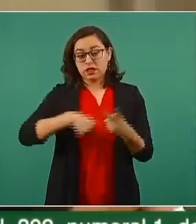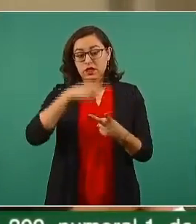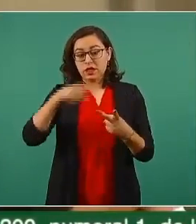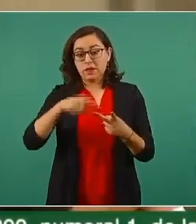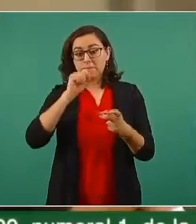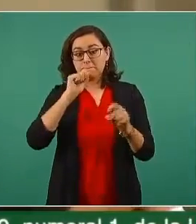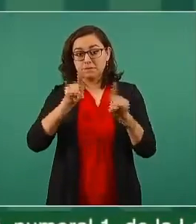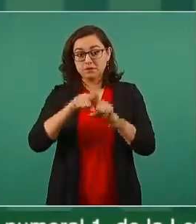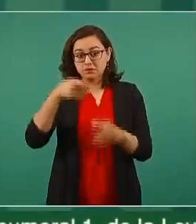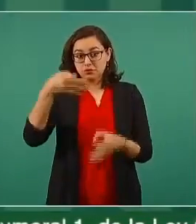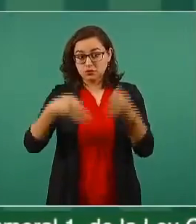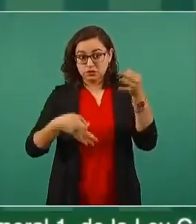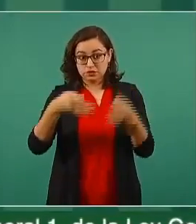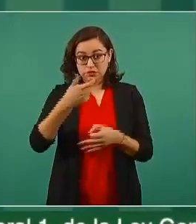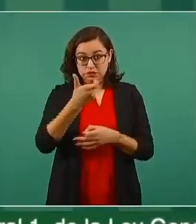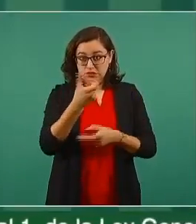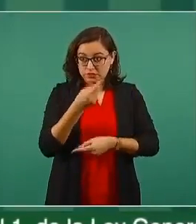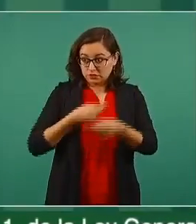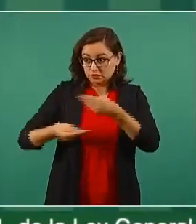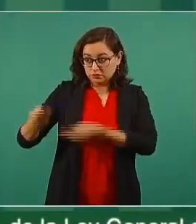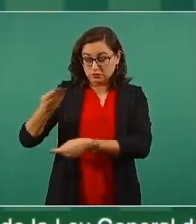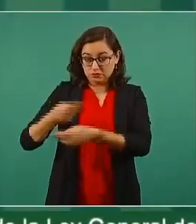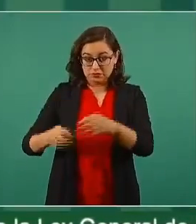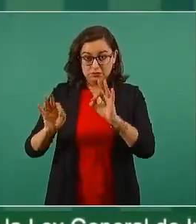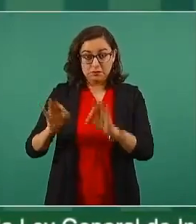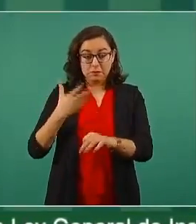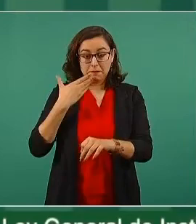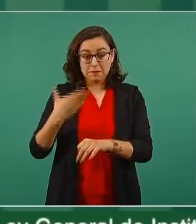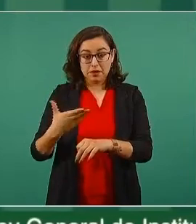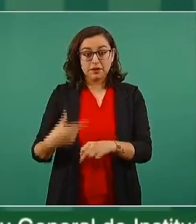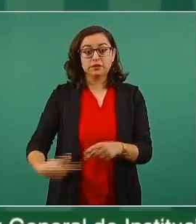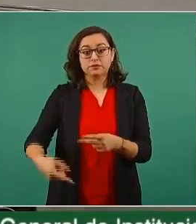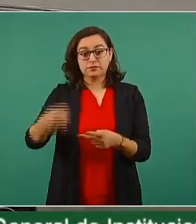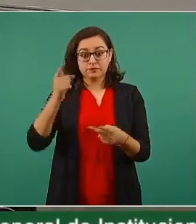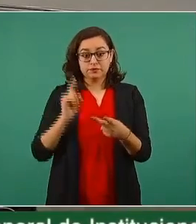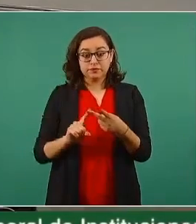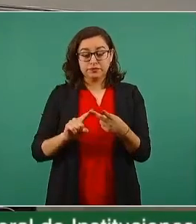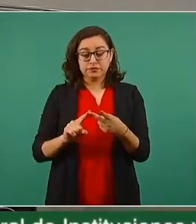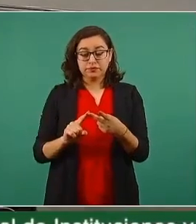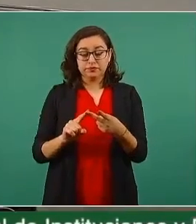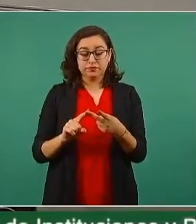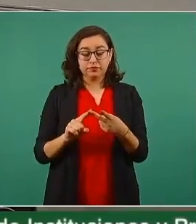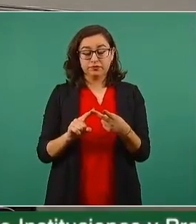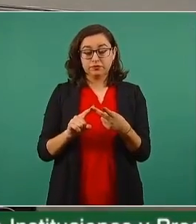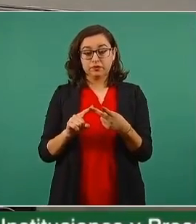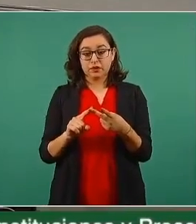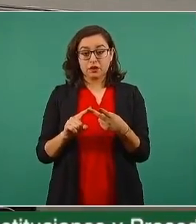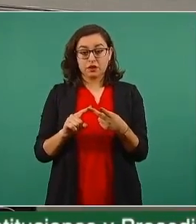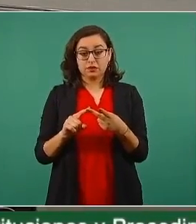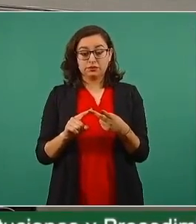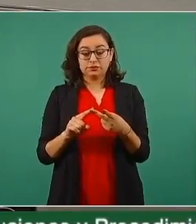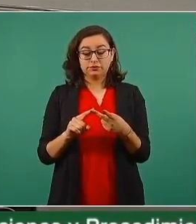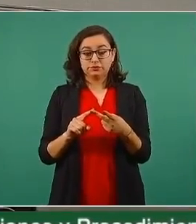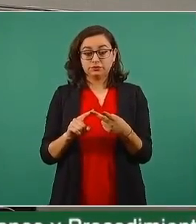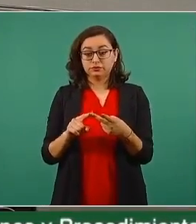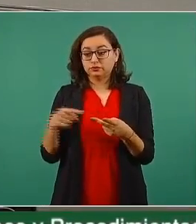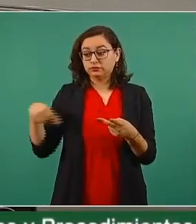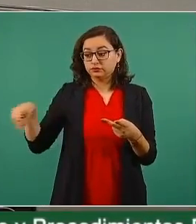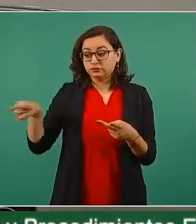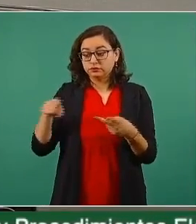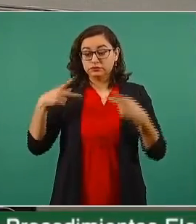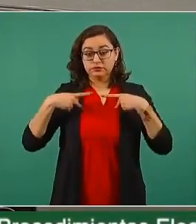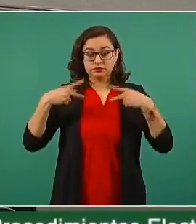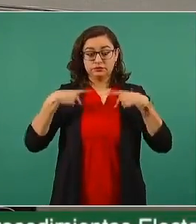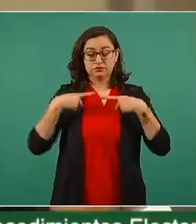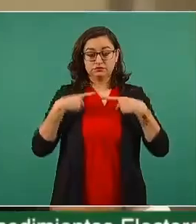lo robado, presidente? Y como segundo punto en este tema, es que los trabajadores de Mexicana de Aviación piensan demandar